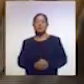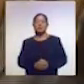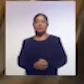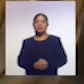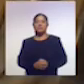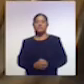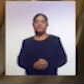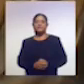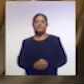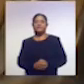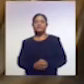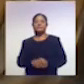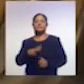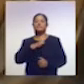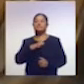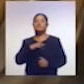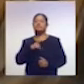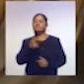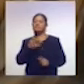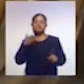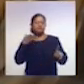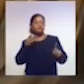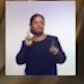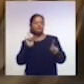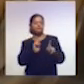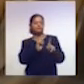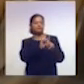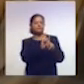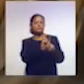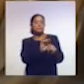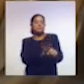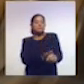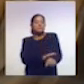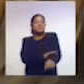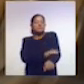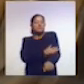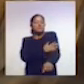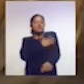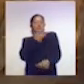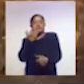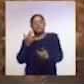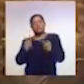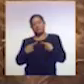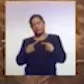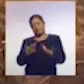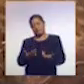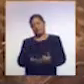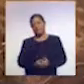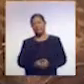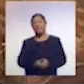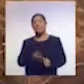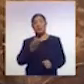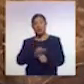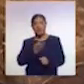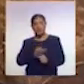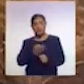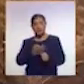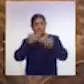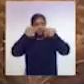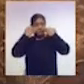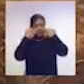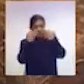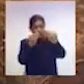que tiene un particular acercamiento con las emociones humanas. Entonces, lo que se está viendo en este momento allá como